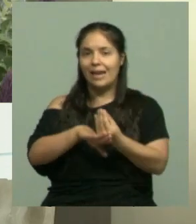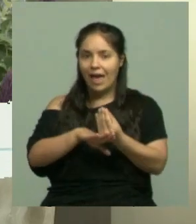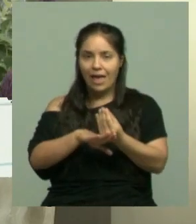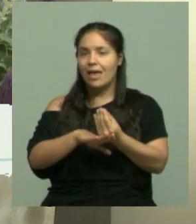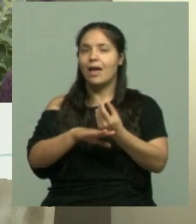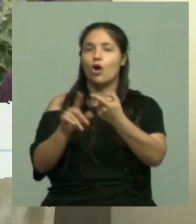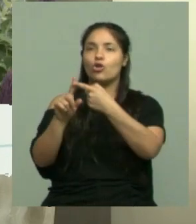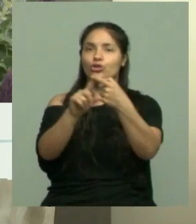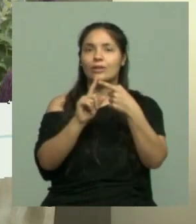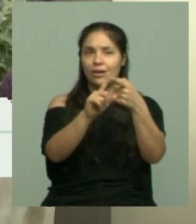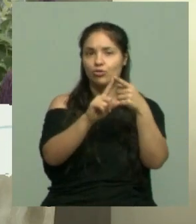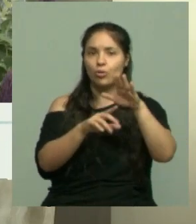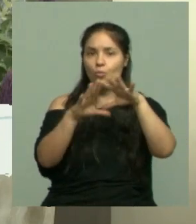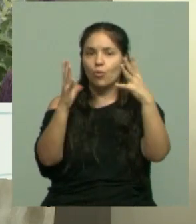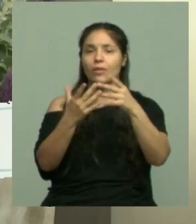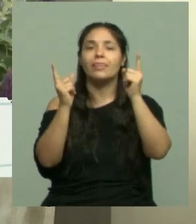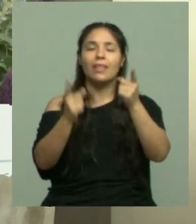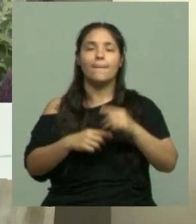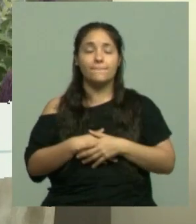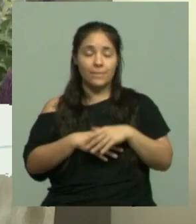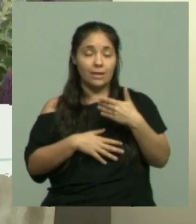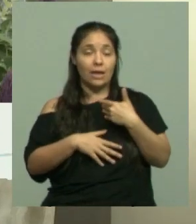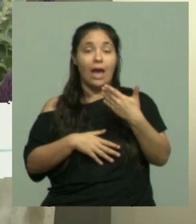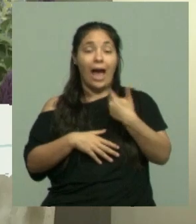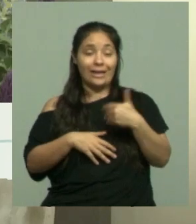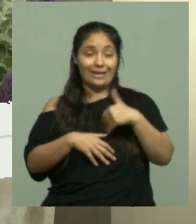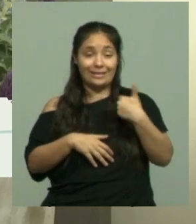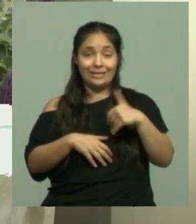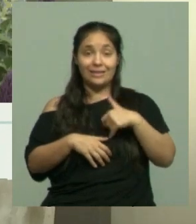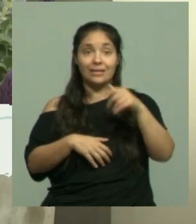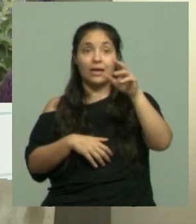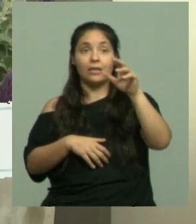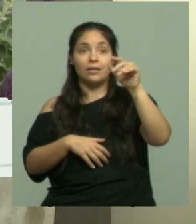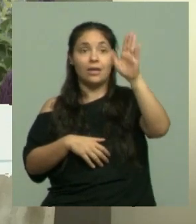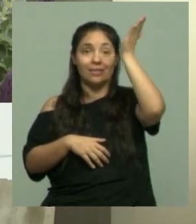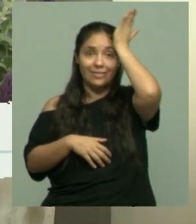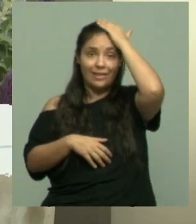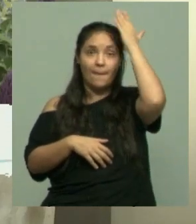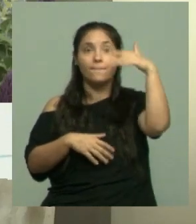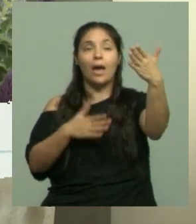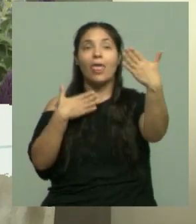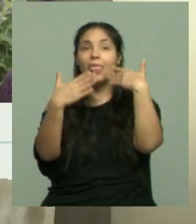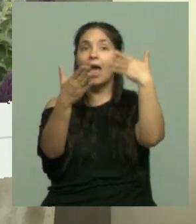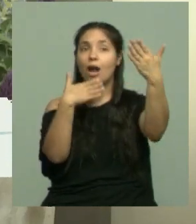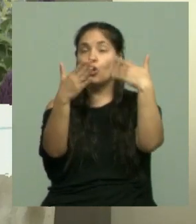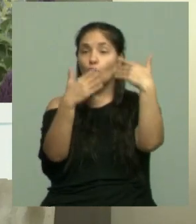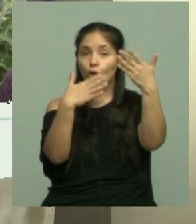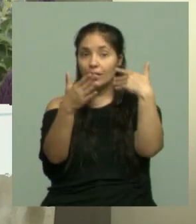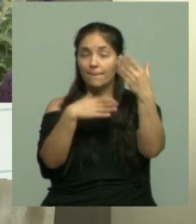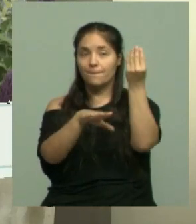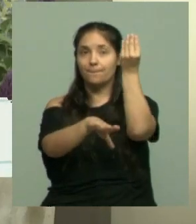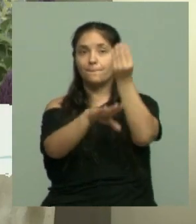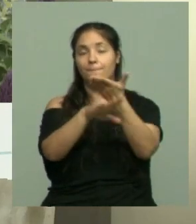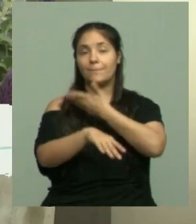presidente en relación al triunfo de Donald Trump, si va más hacia el pragmatismo y al dialoguismo para tratar con un Donald Trump